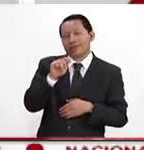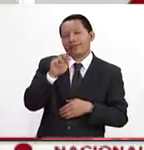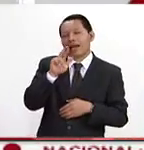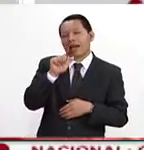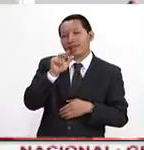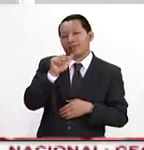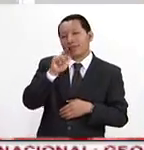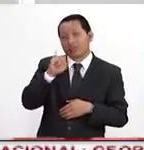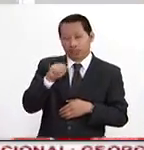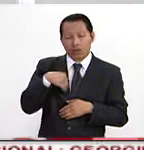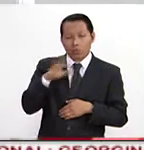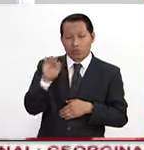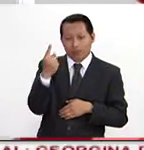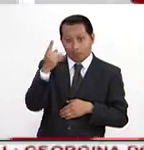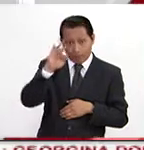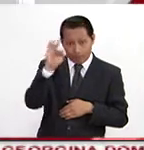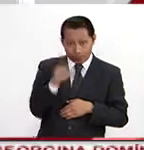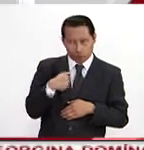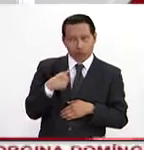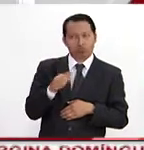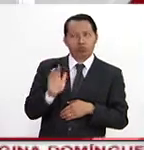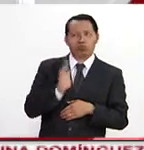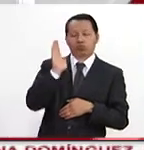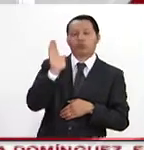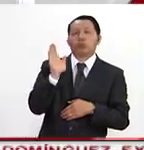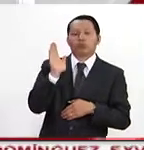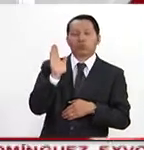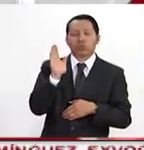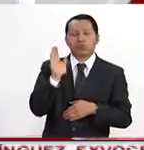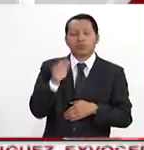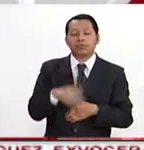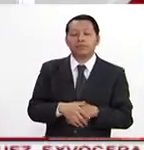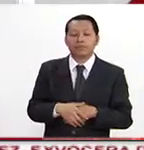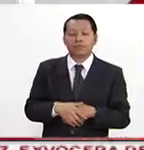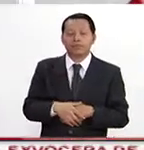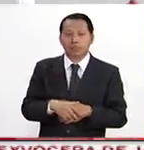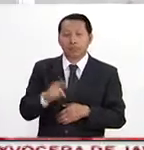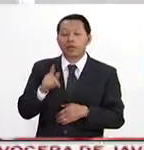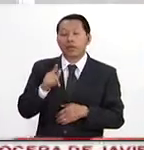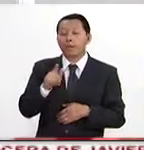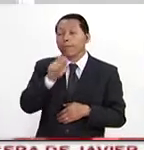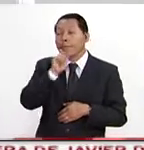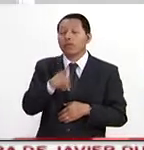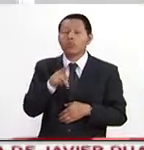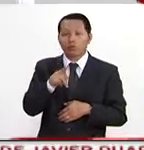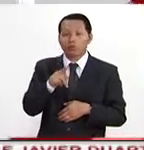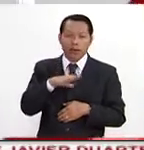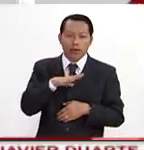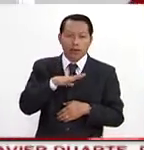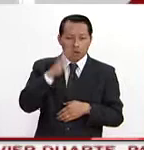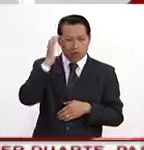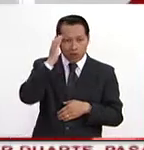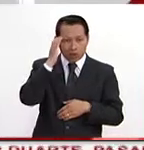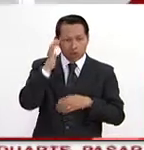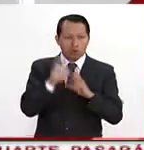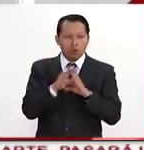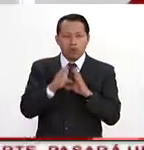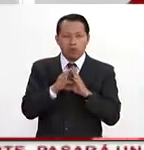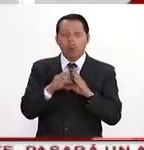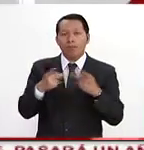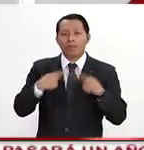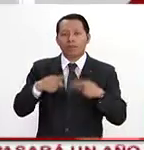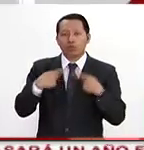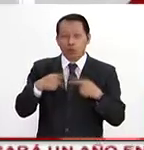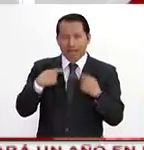franco este dato nos sorprendió y se me hace bastante alto y lo que lo que se conoce como una